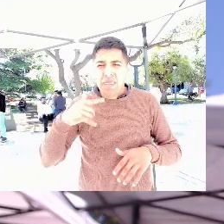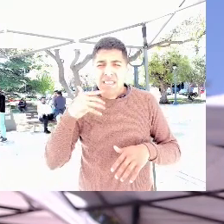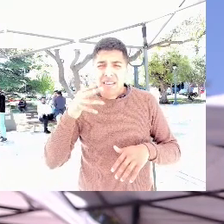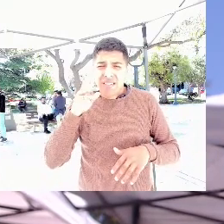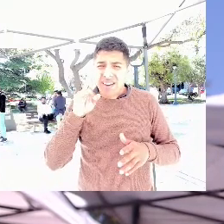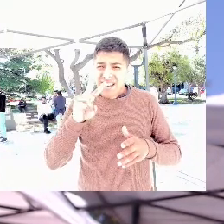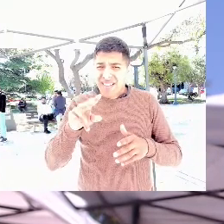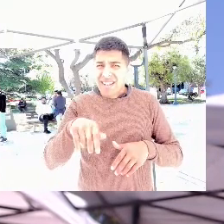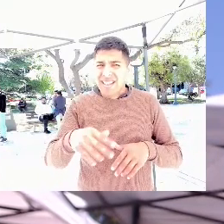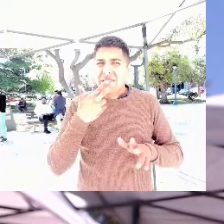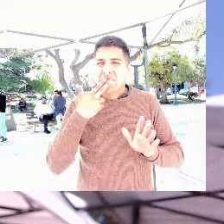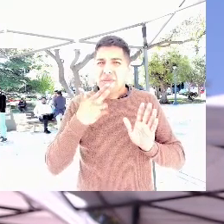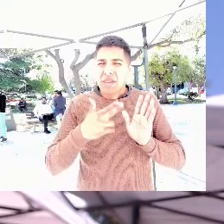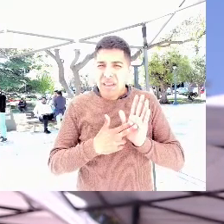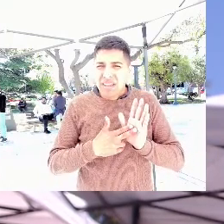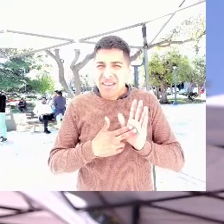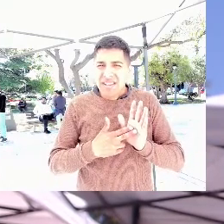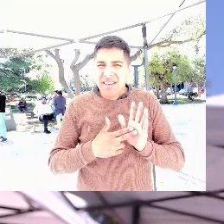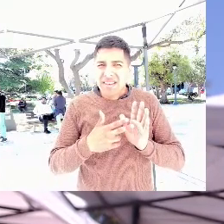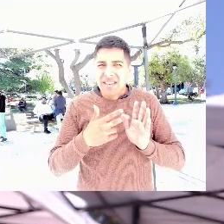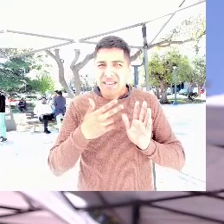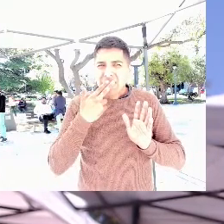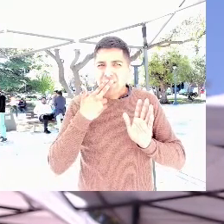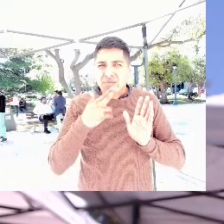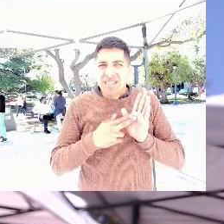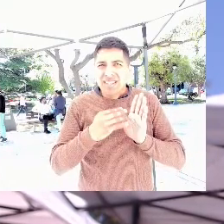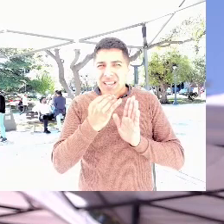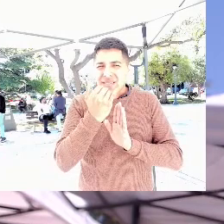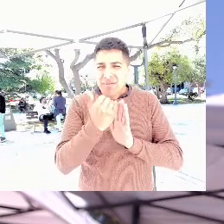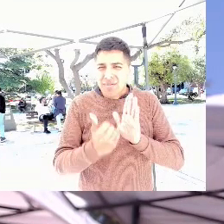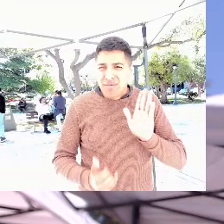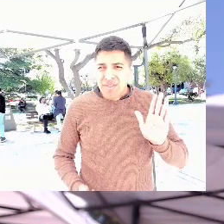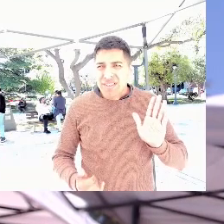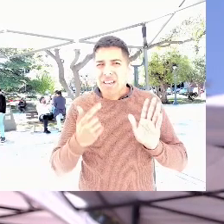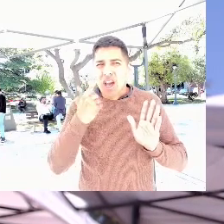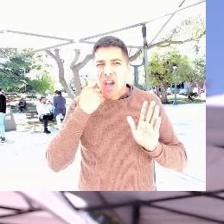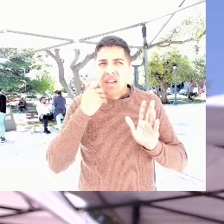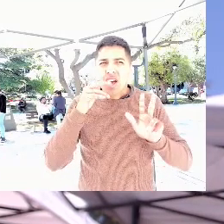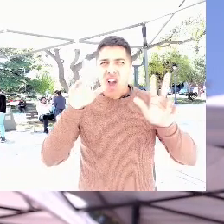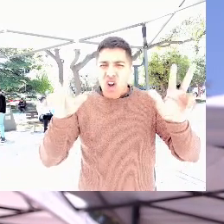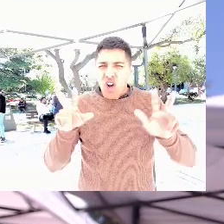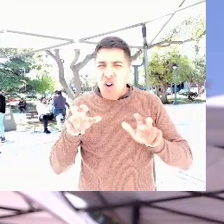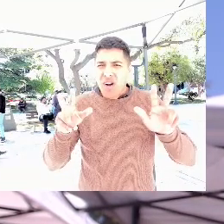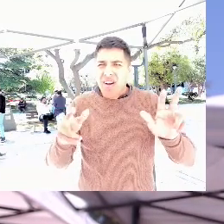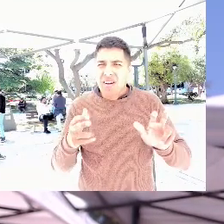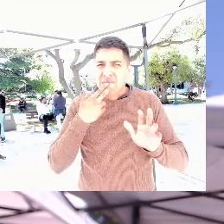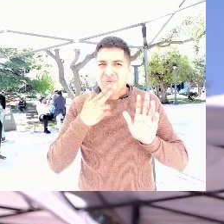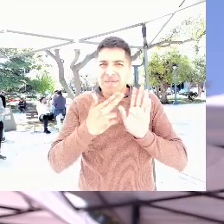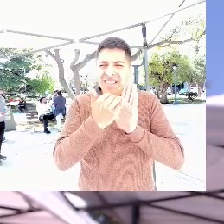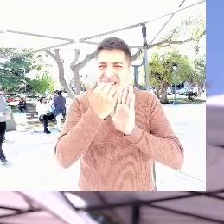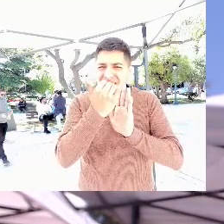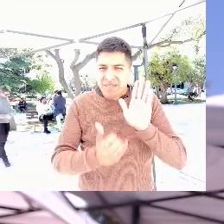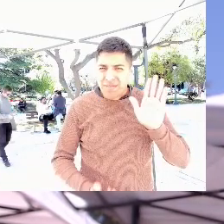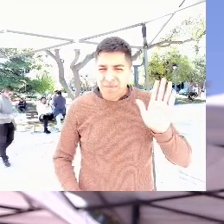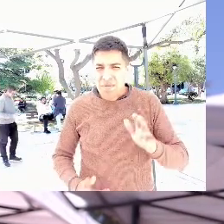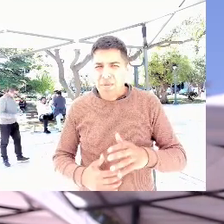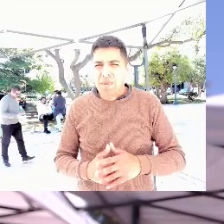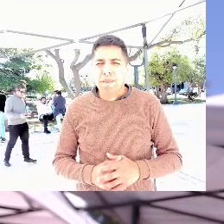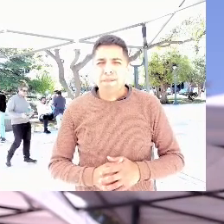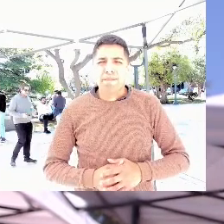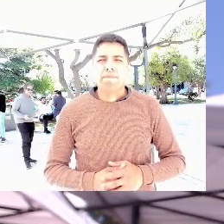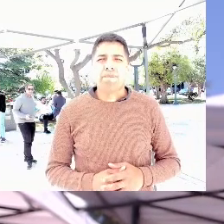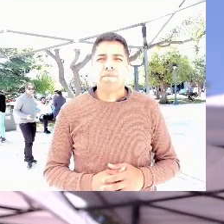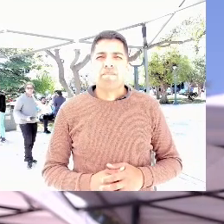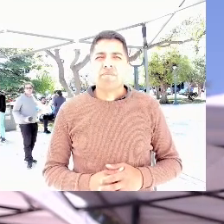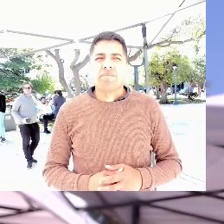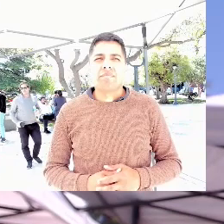reflejado en su tasa municipal, en su cobro de tasas municipales, porque va a disminuir.